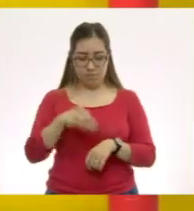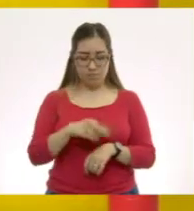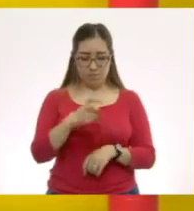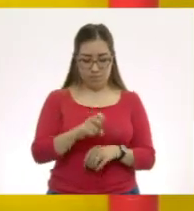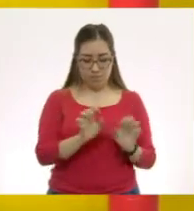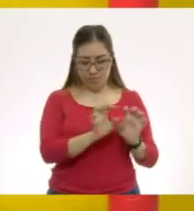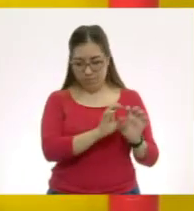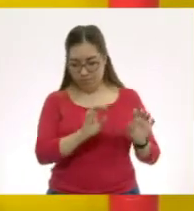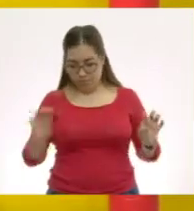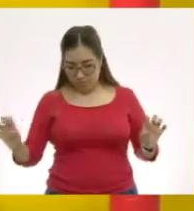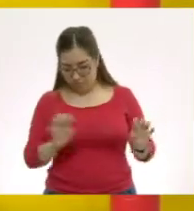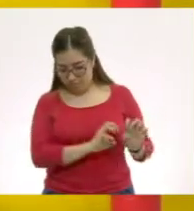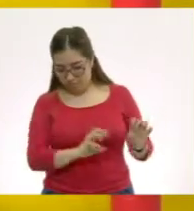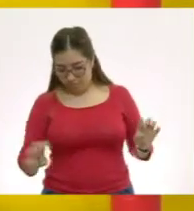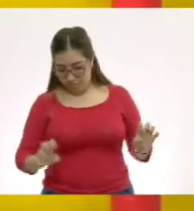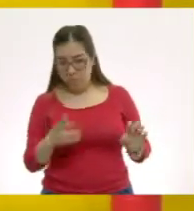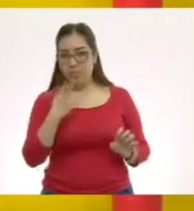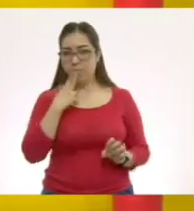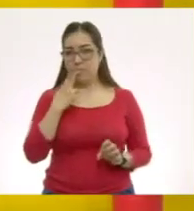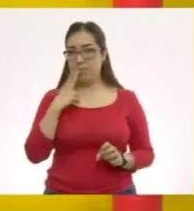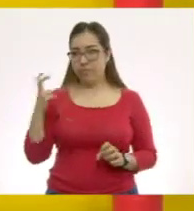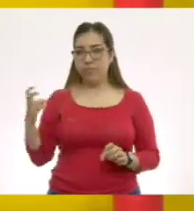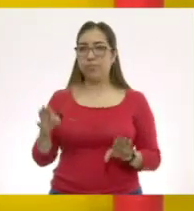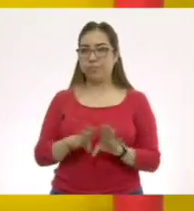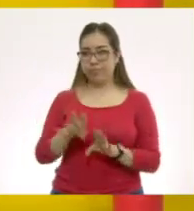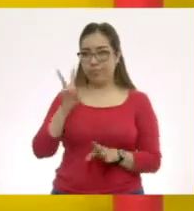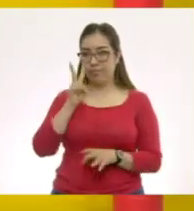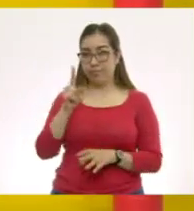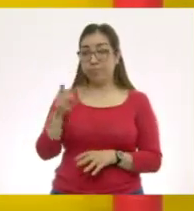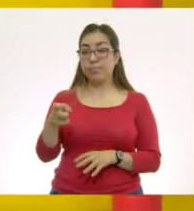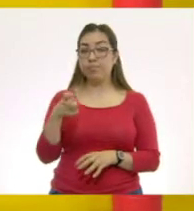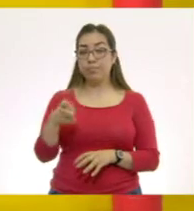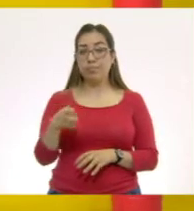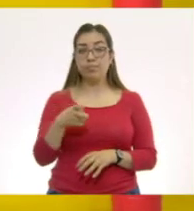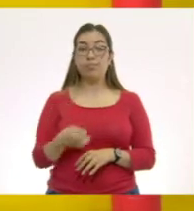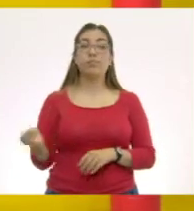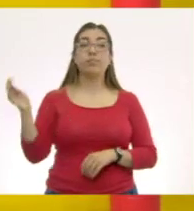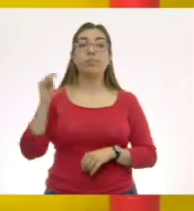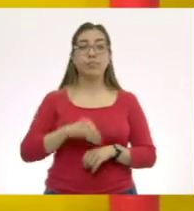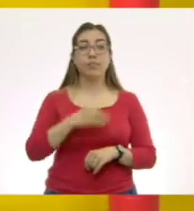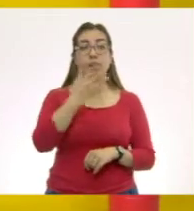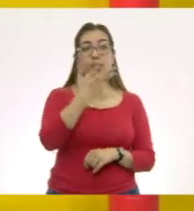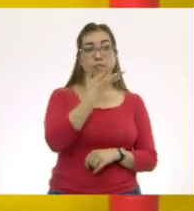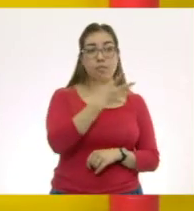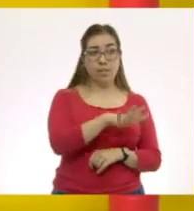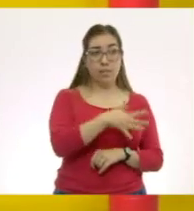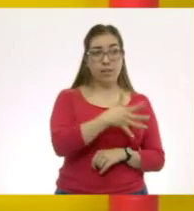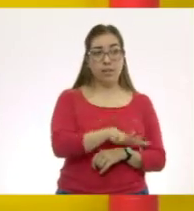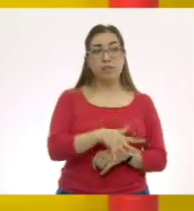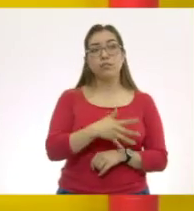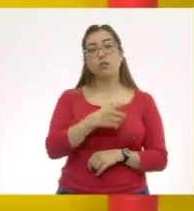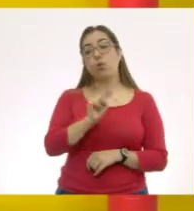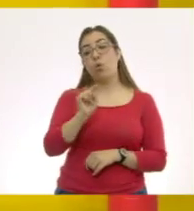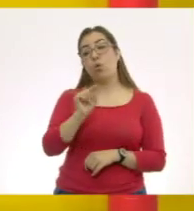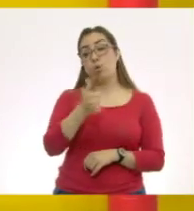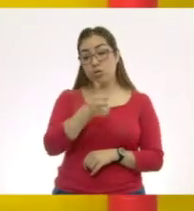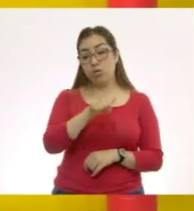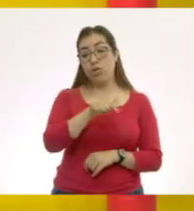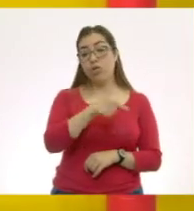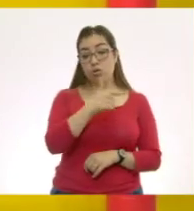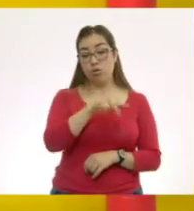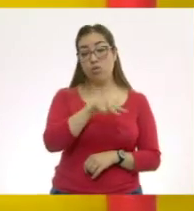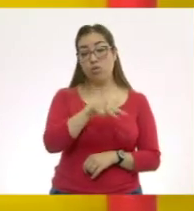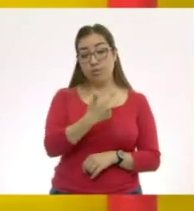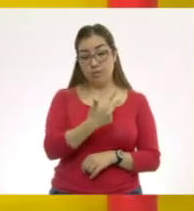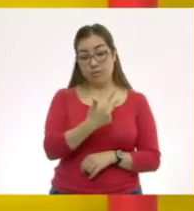el ábaco. ¿Qué te parece? A ver. Entonces voy a poner 10, 11,